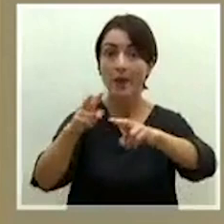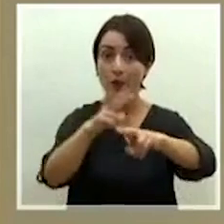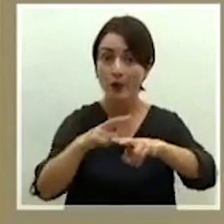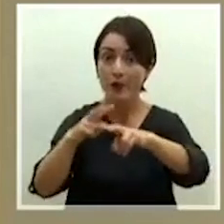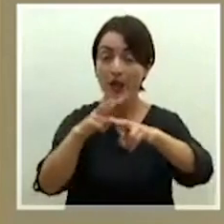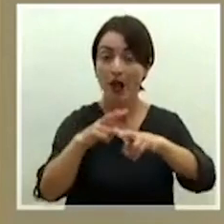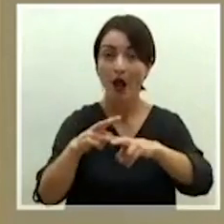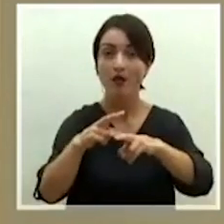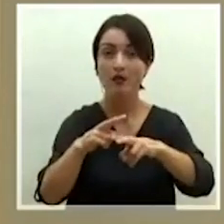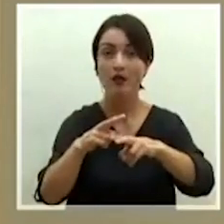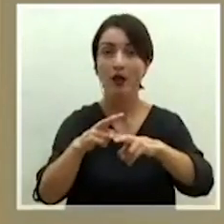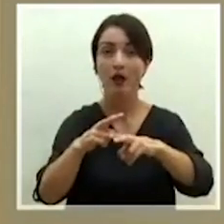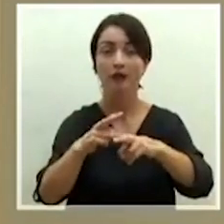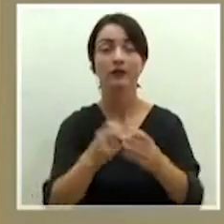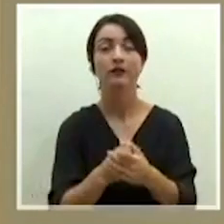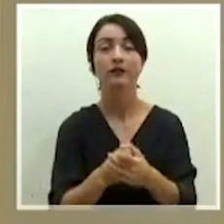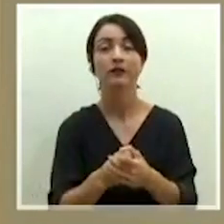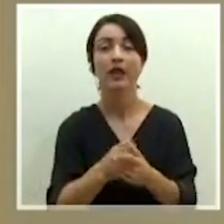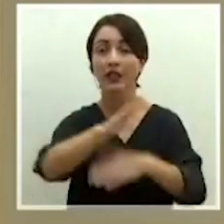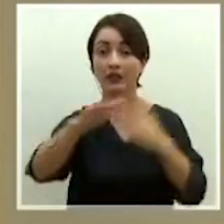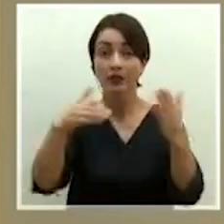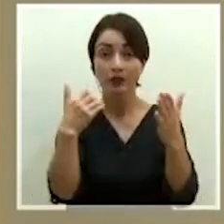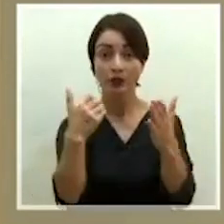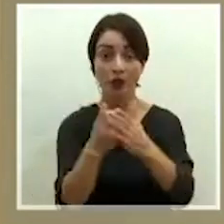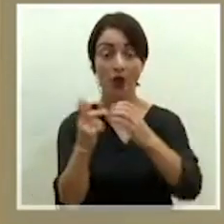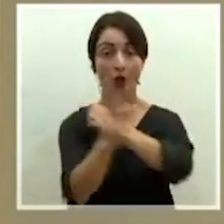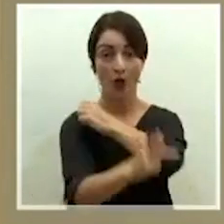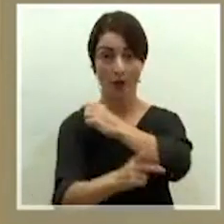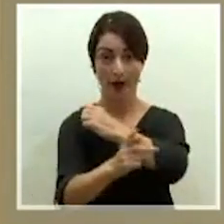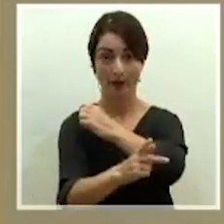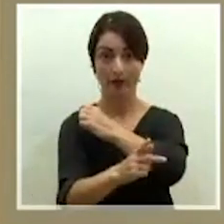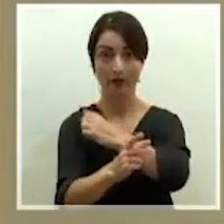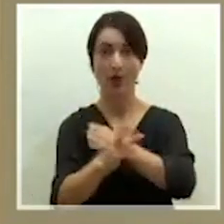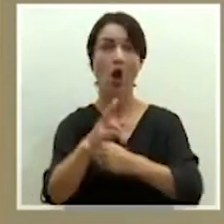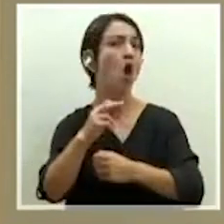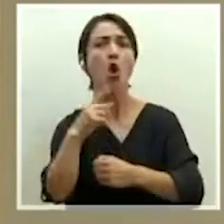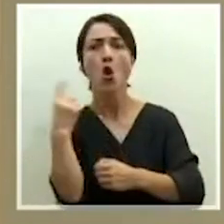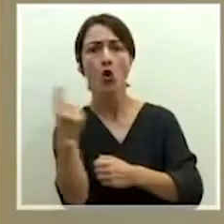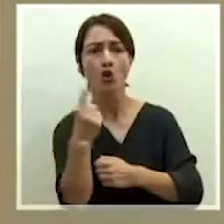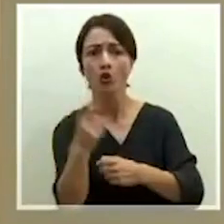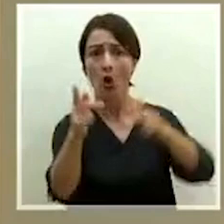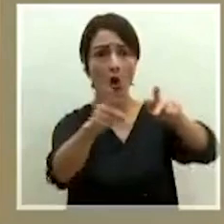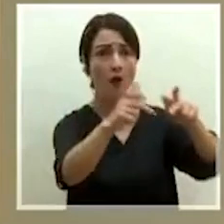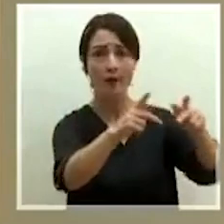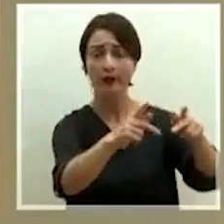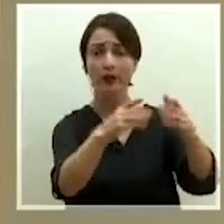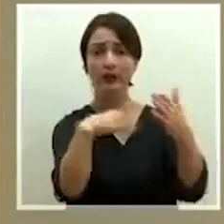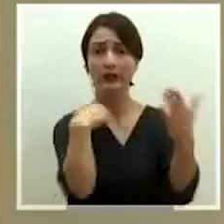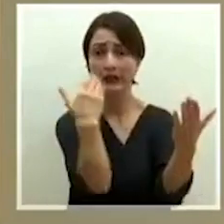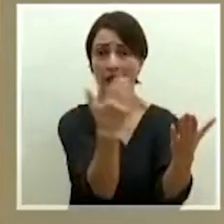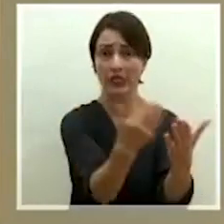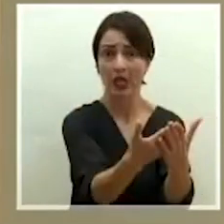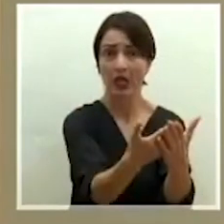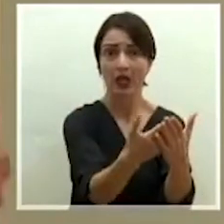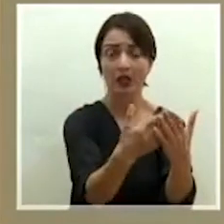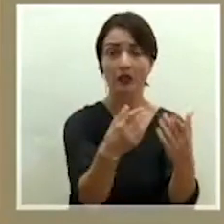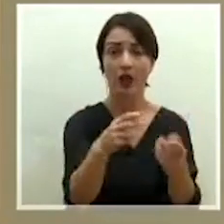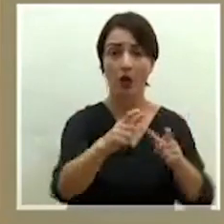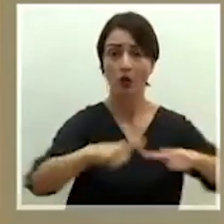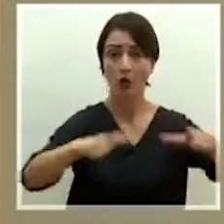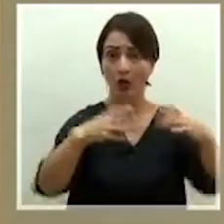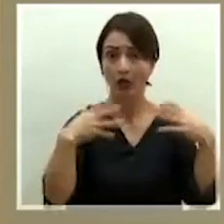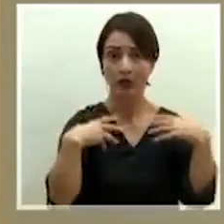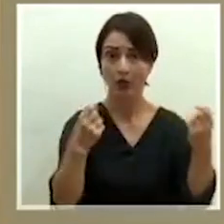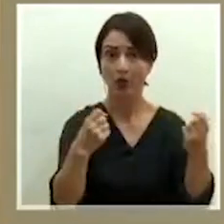estricta en todo el país, no solamente en las personas que llegan a los servicios de salud, sino tal como